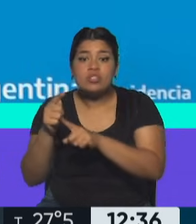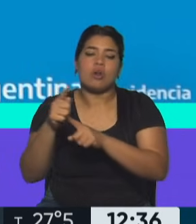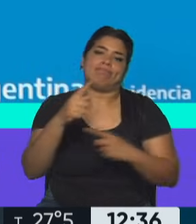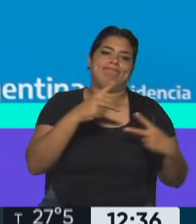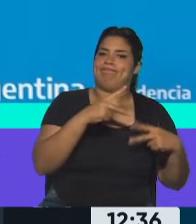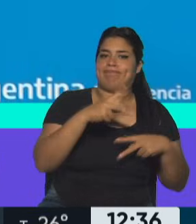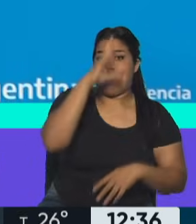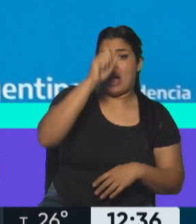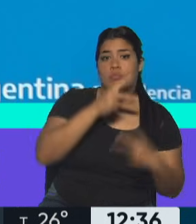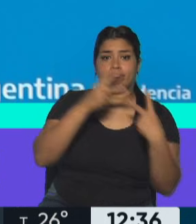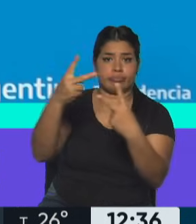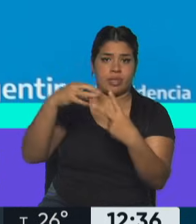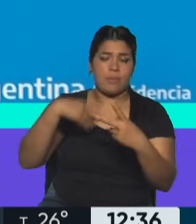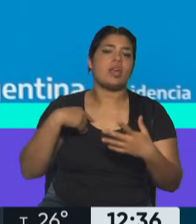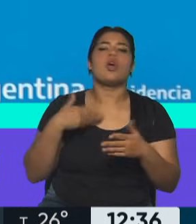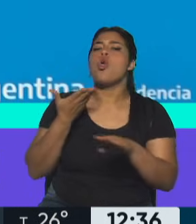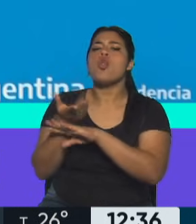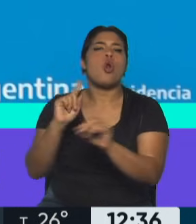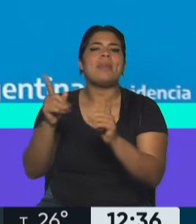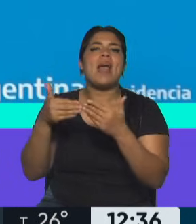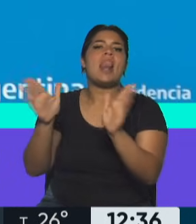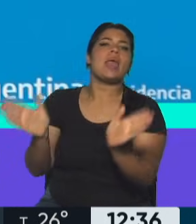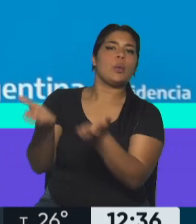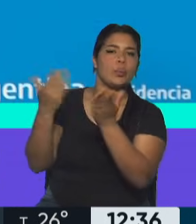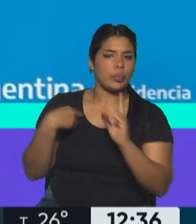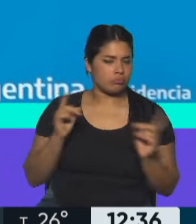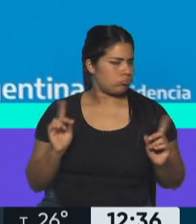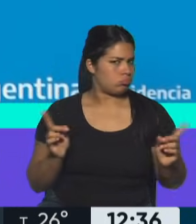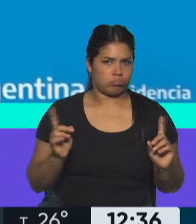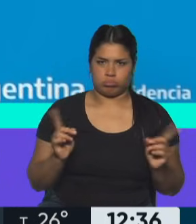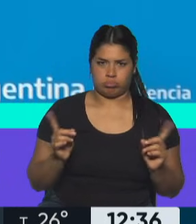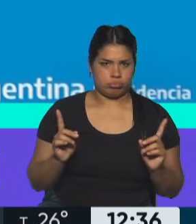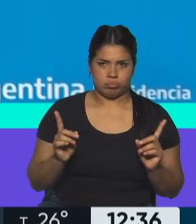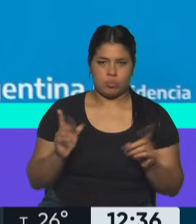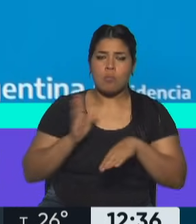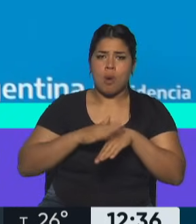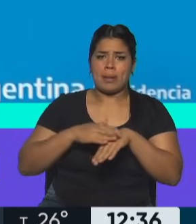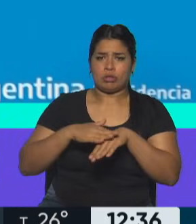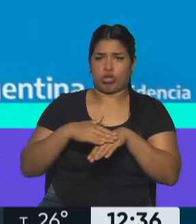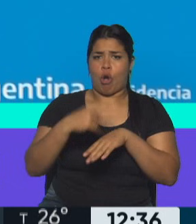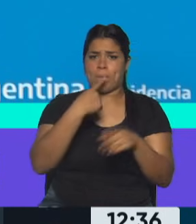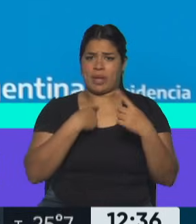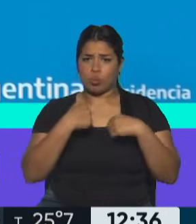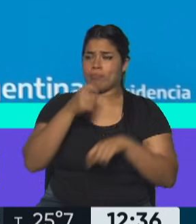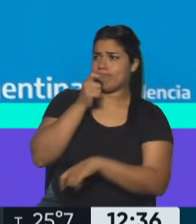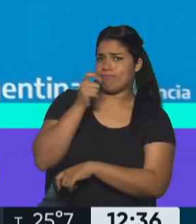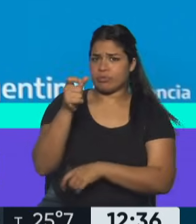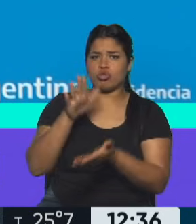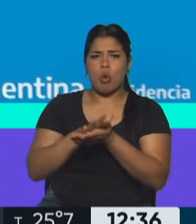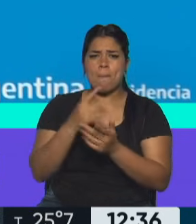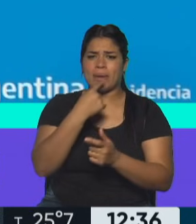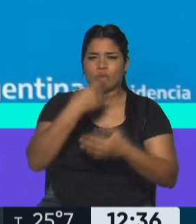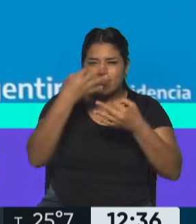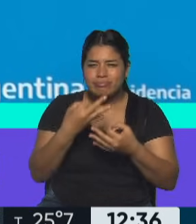no pidió la libertad, no le dieron la palabra en un momento y contestó sobre una pregunta muy puntual que se le habían hecho, pero no fue